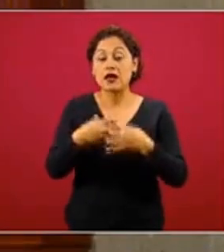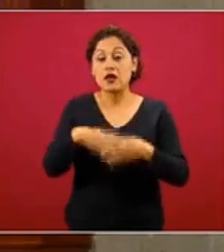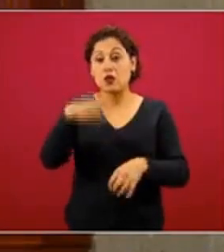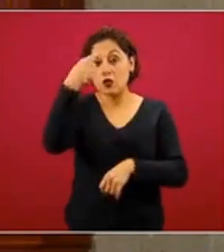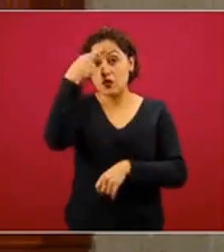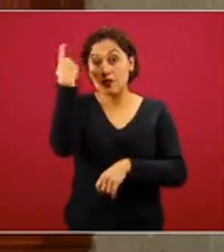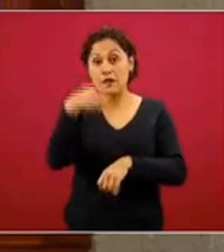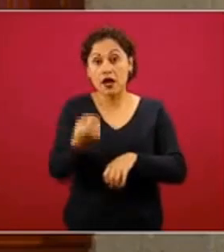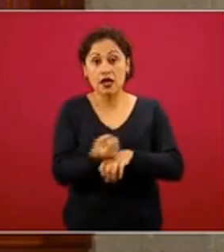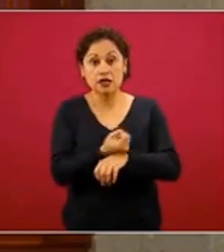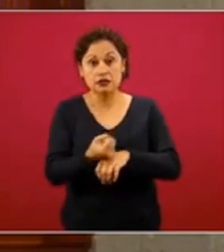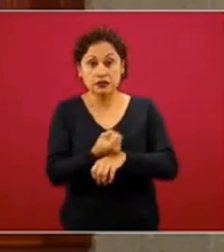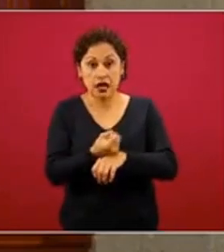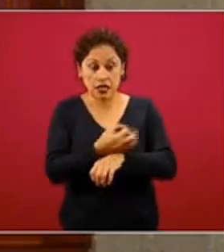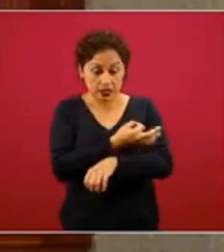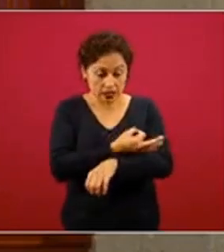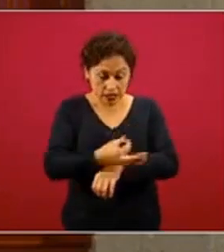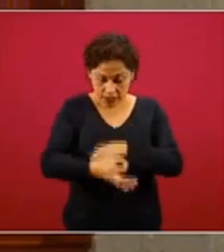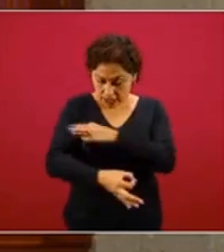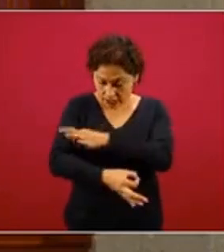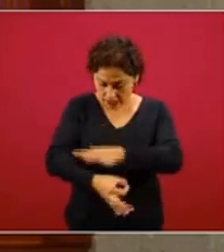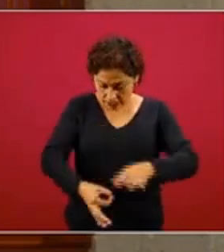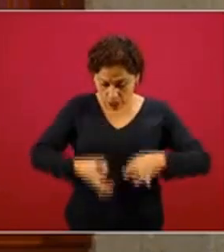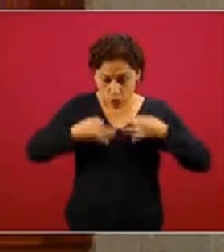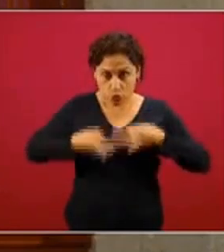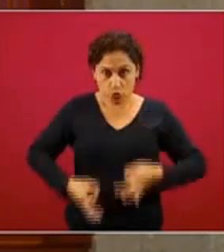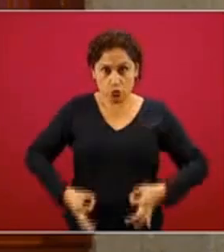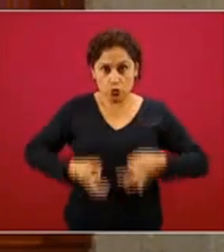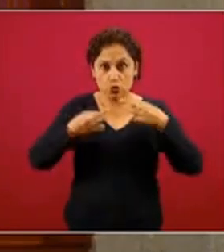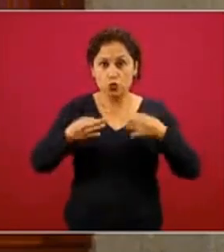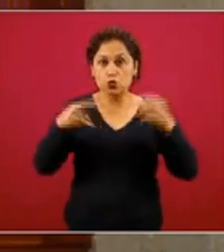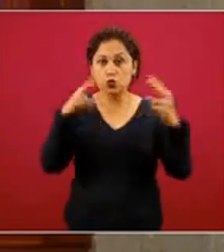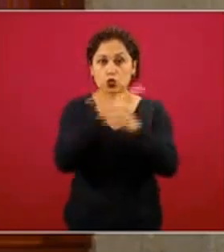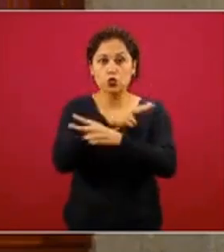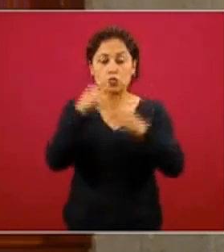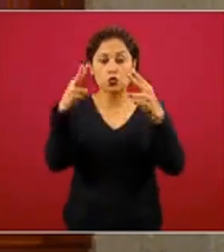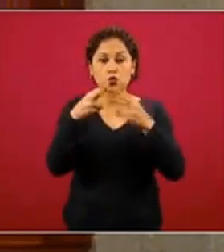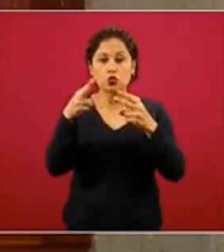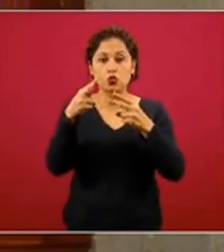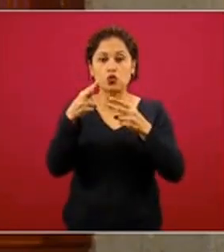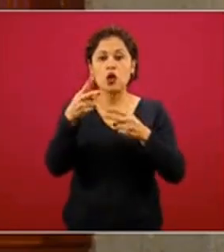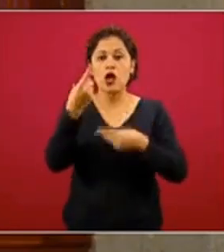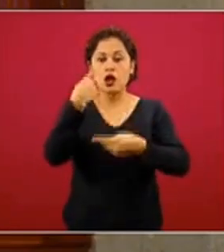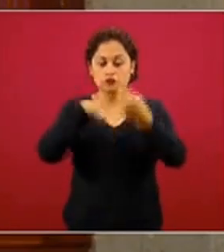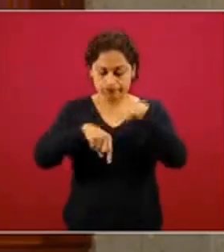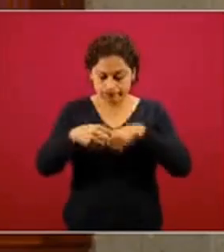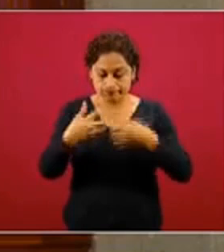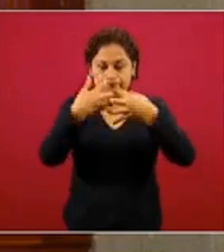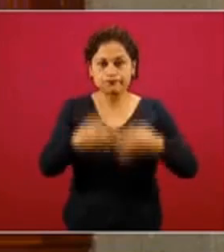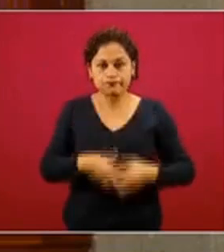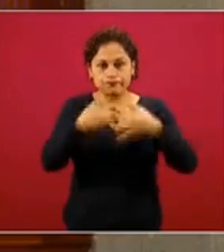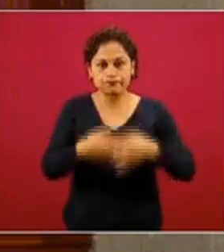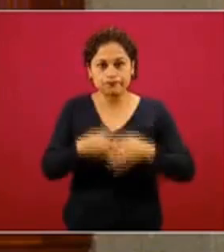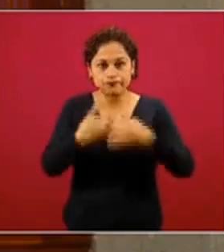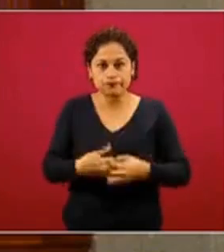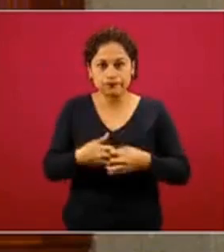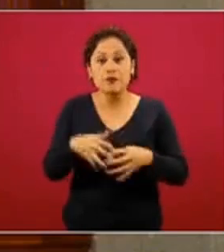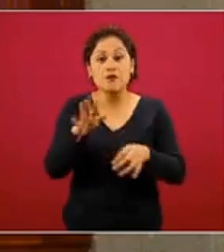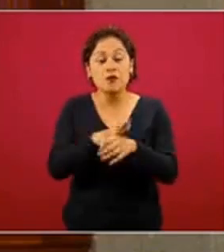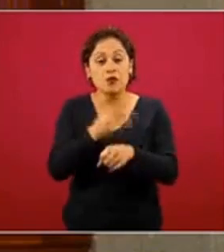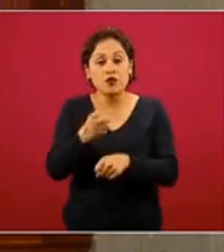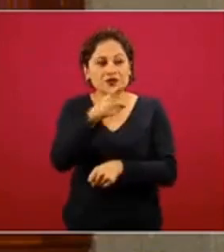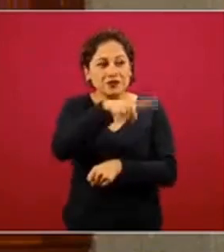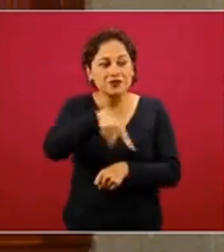eso rápidamente ustedes asocian que la acción de este virus, la manifestación clínica se